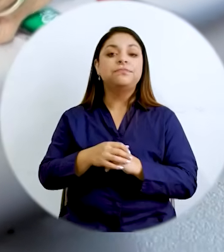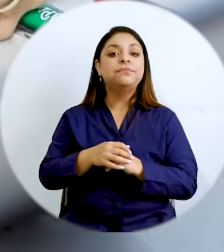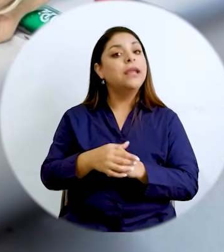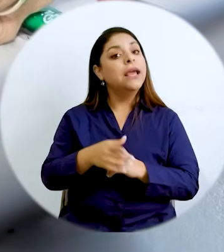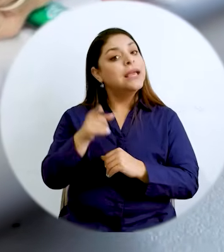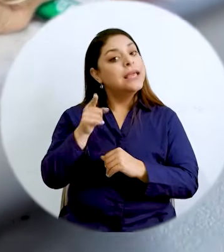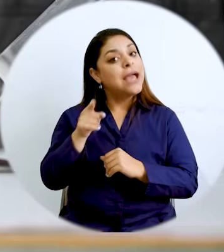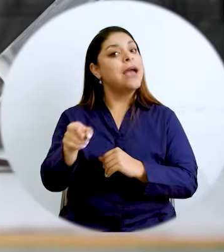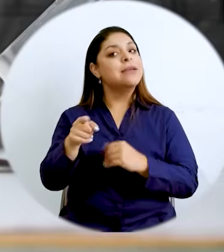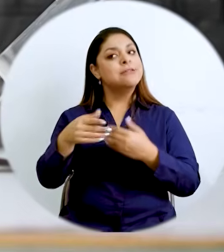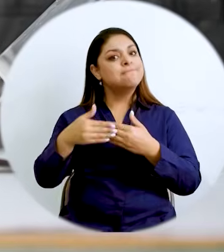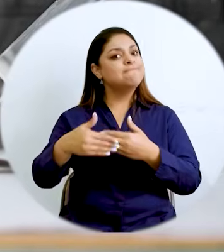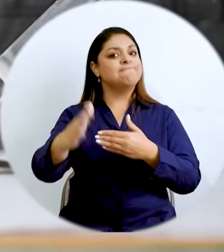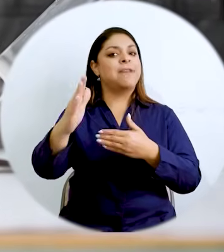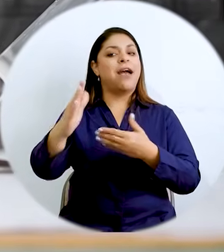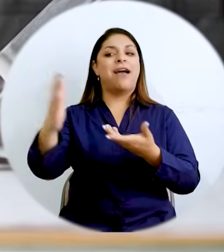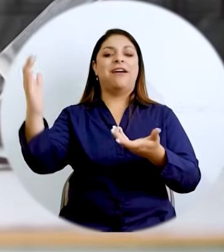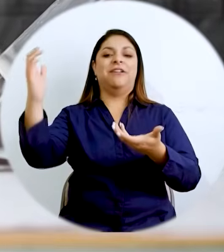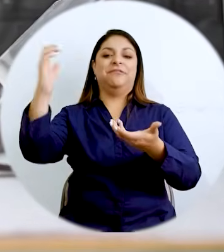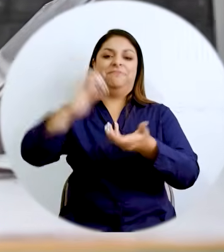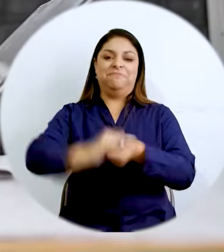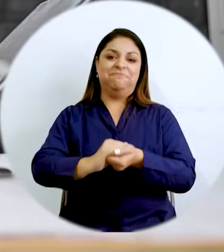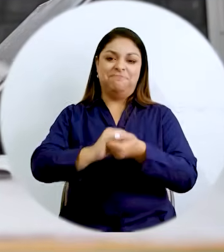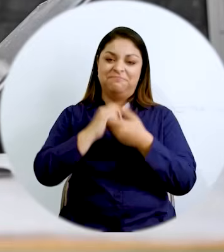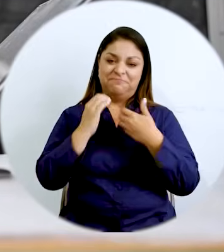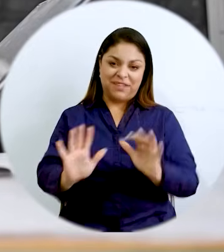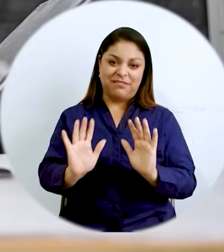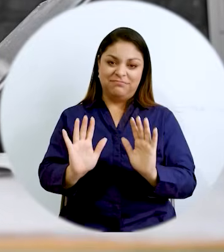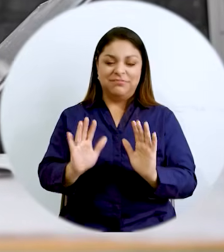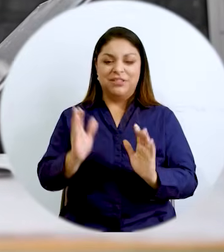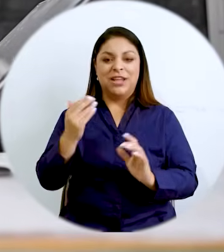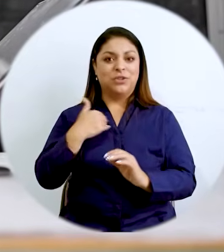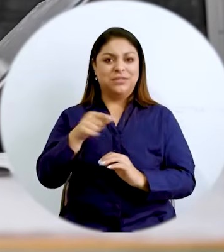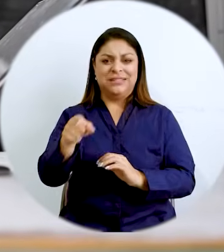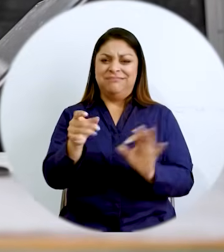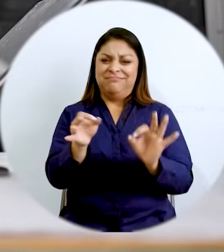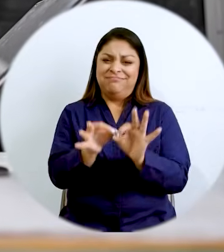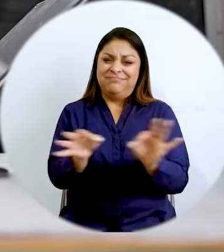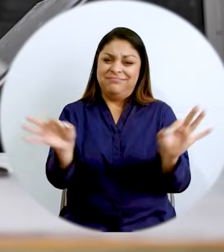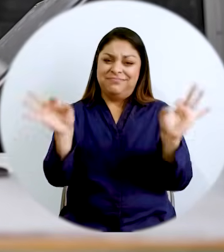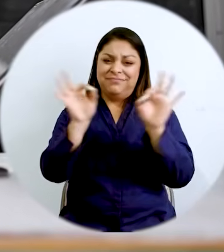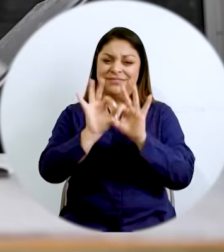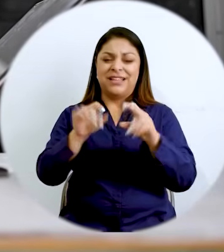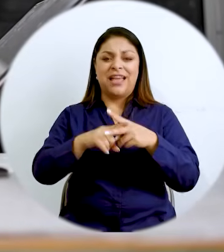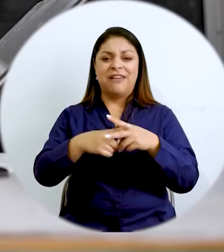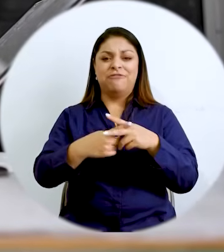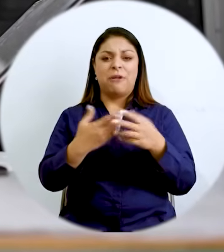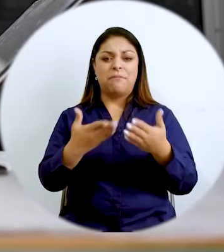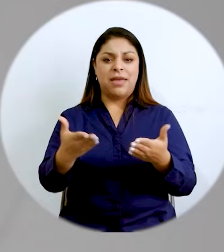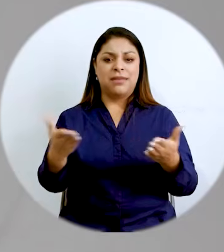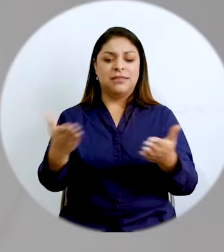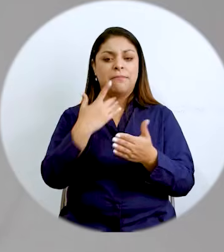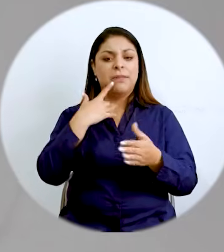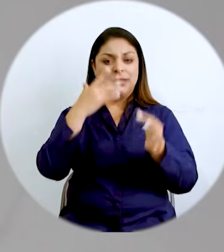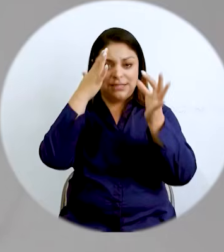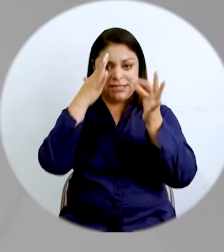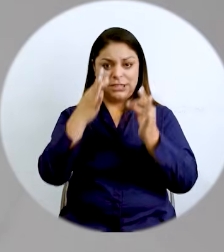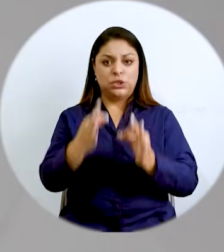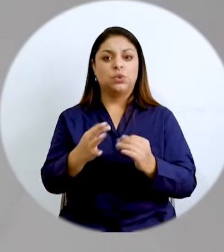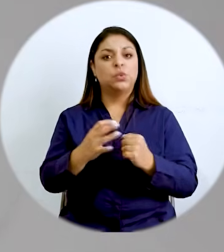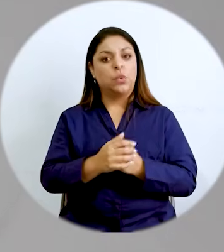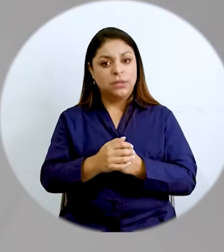ahí ha sido nuestro aliado, es una herramienta indispensable en la gestión, en la toma de